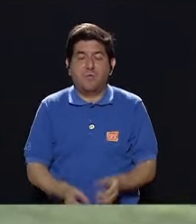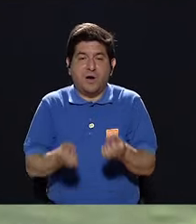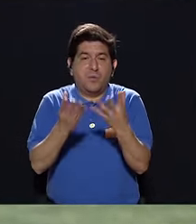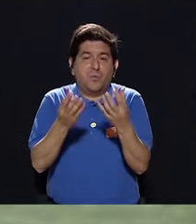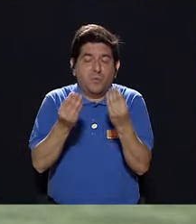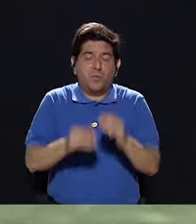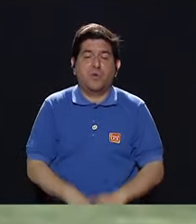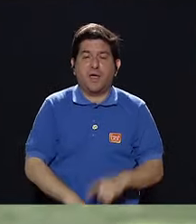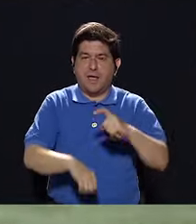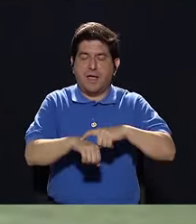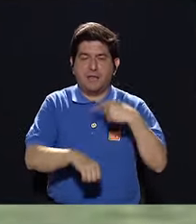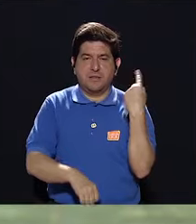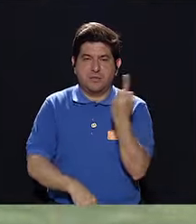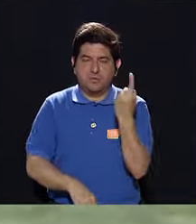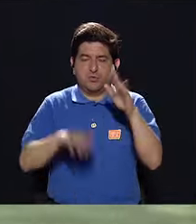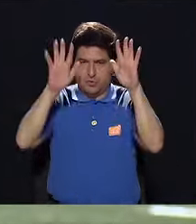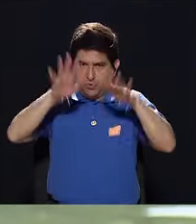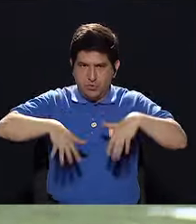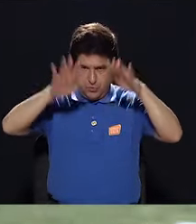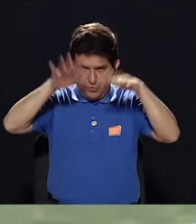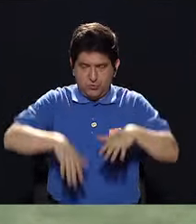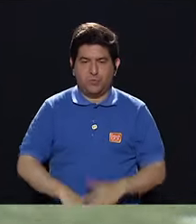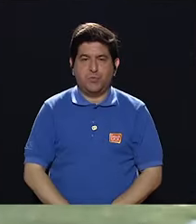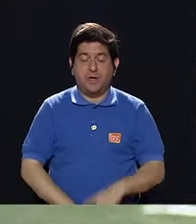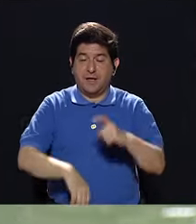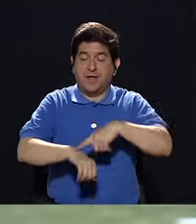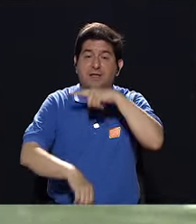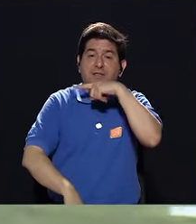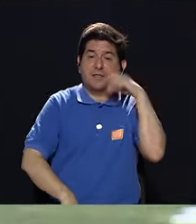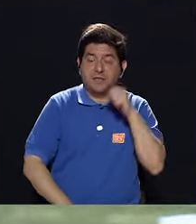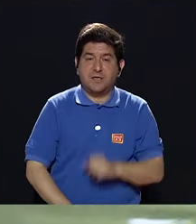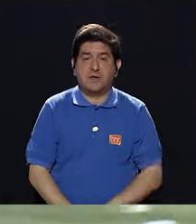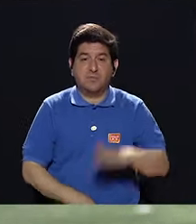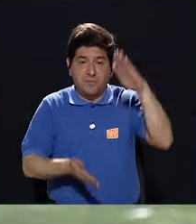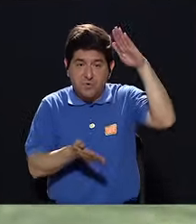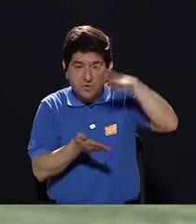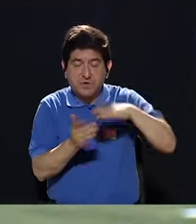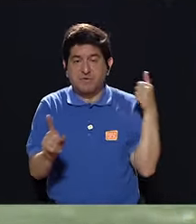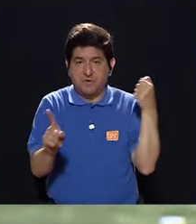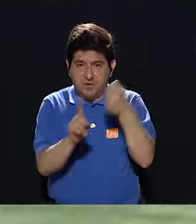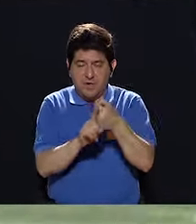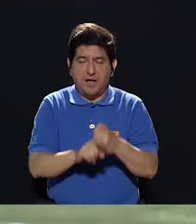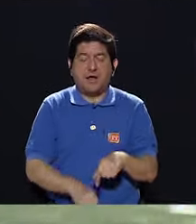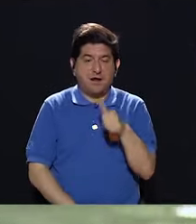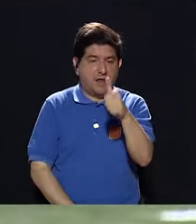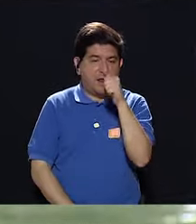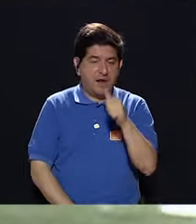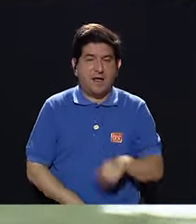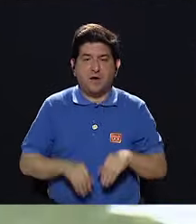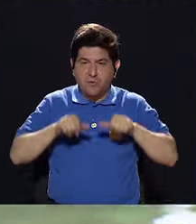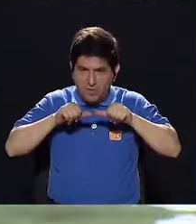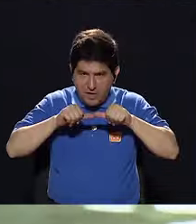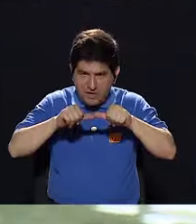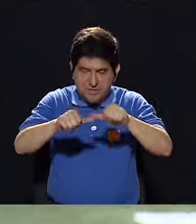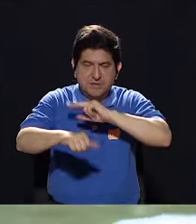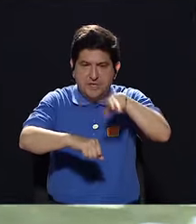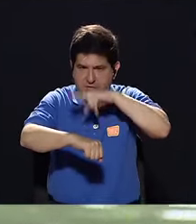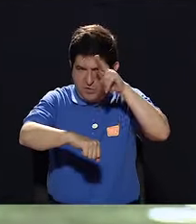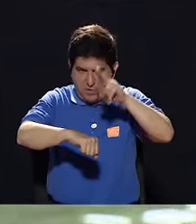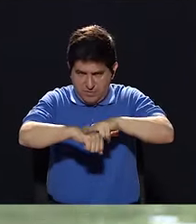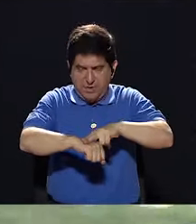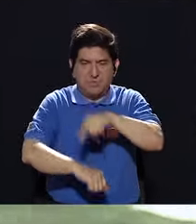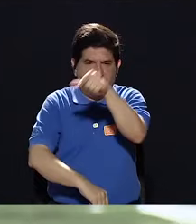en época lluviosa únicamente, de manera que durante la época seca se reduzcan los impactos dejando pasar el caudal